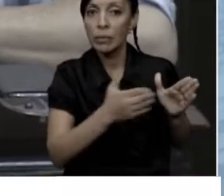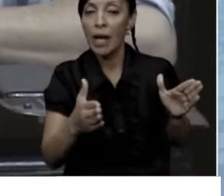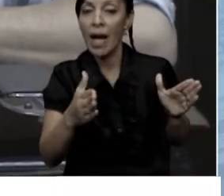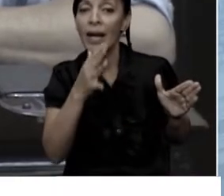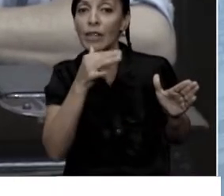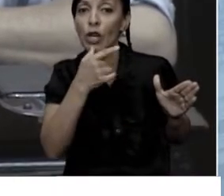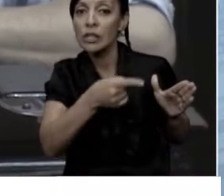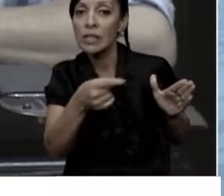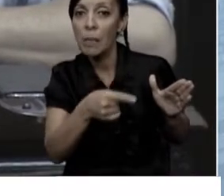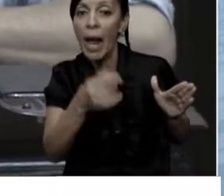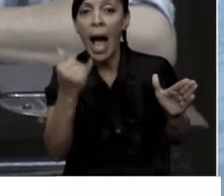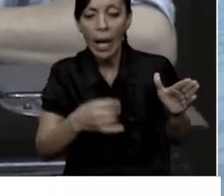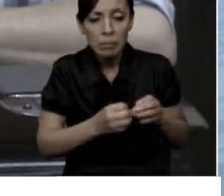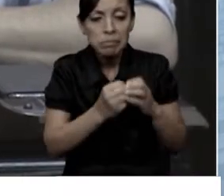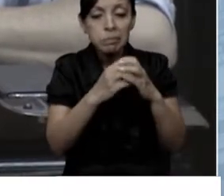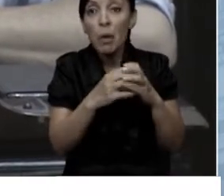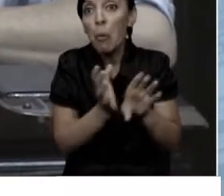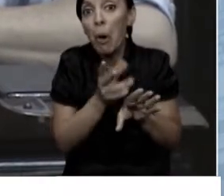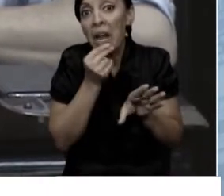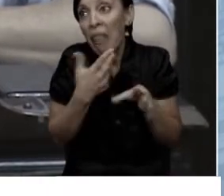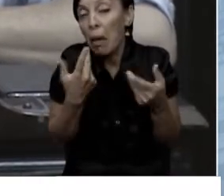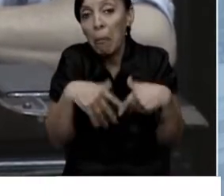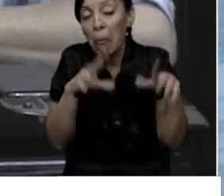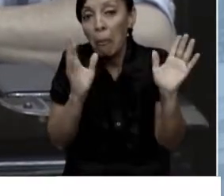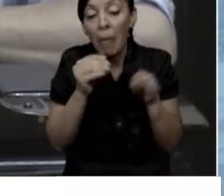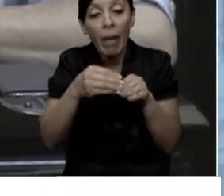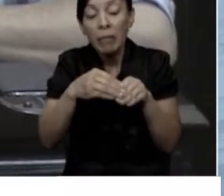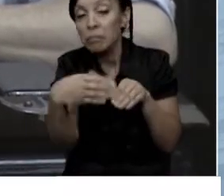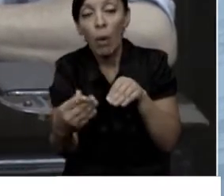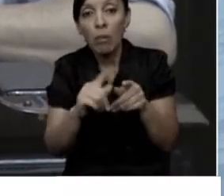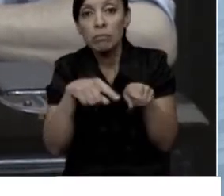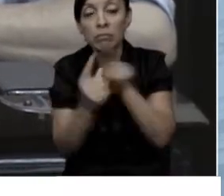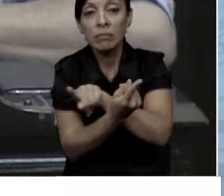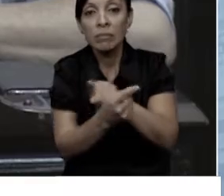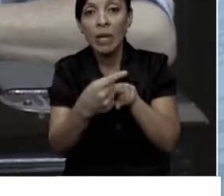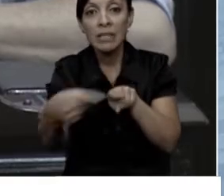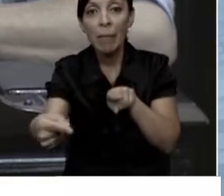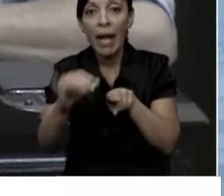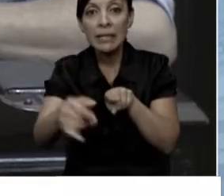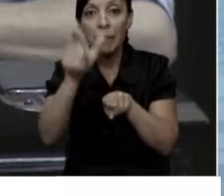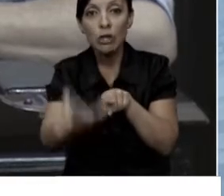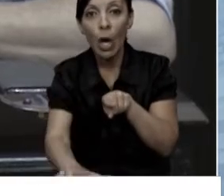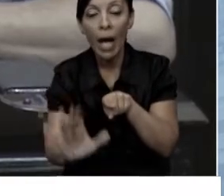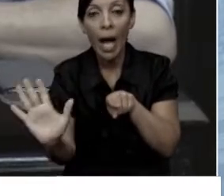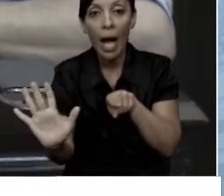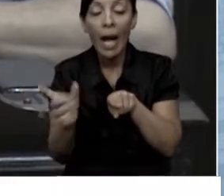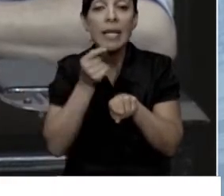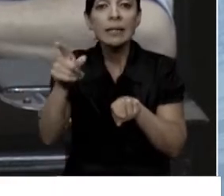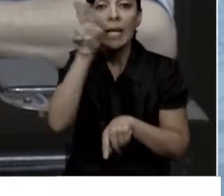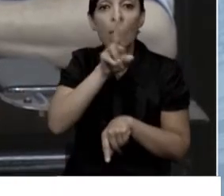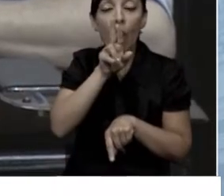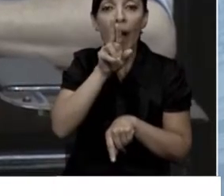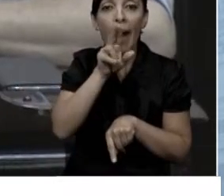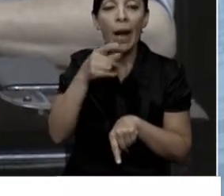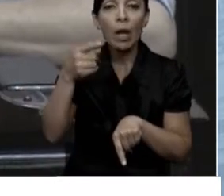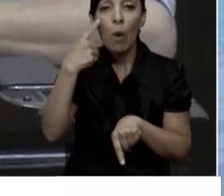¿No existe? ¿No es nada? ¿O es la nada misma? Y a partir de la semana 15 sí es un ser humano, y si la mujer consiente o se